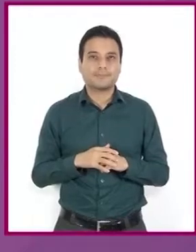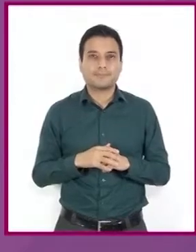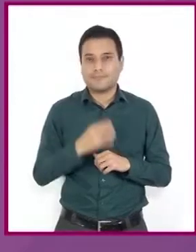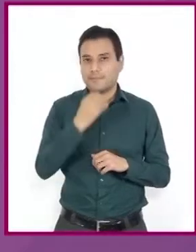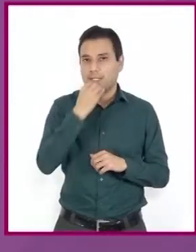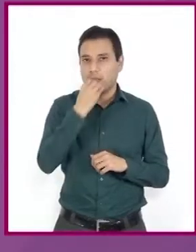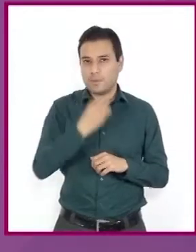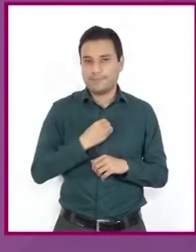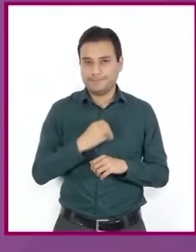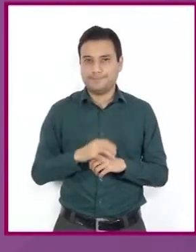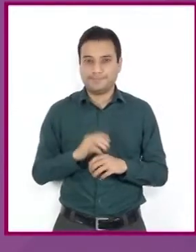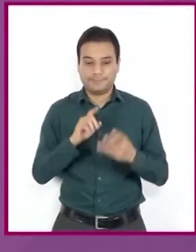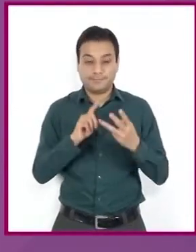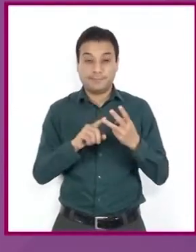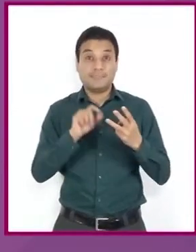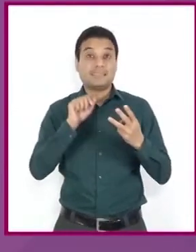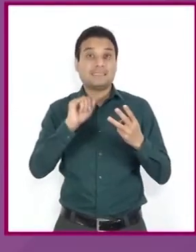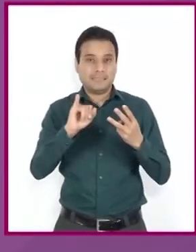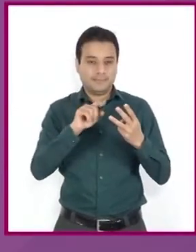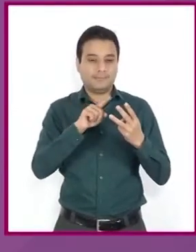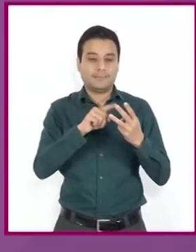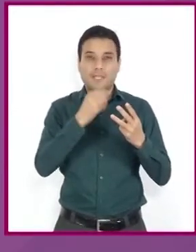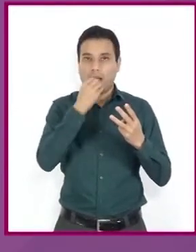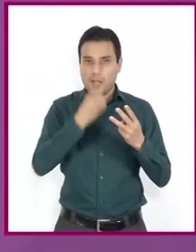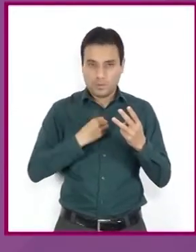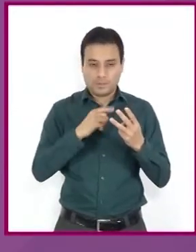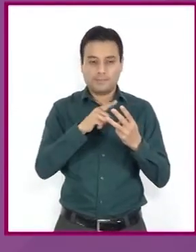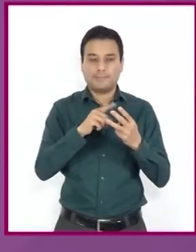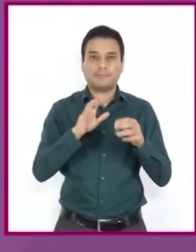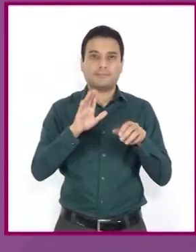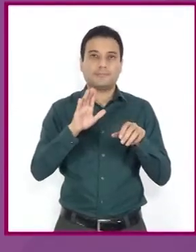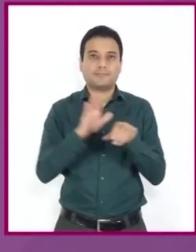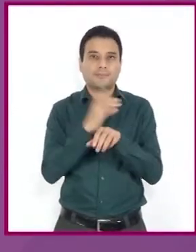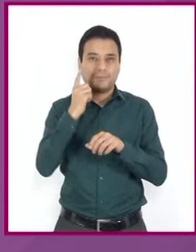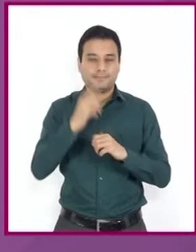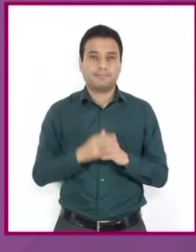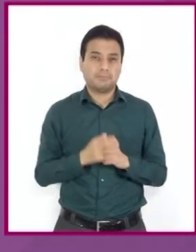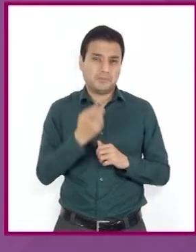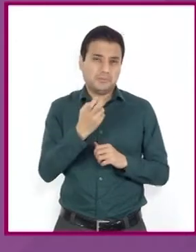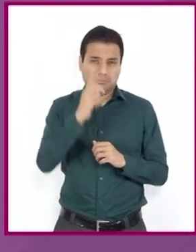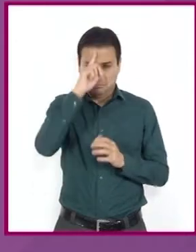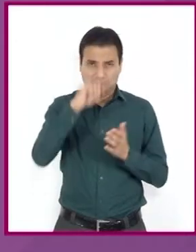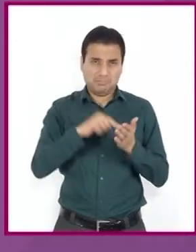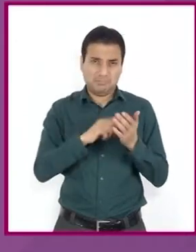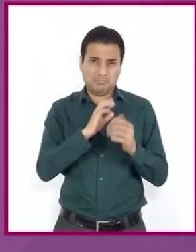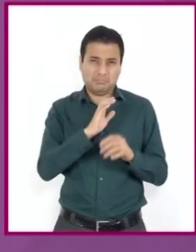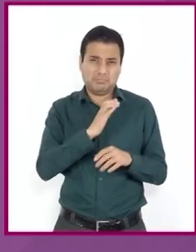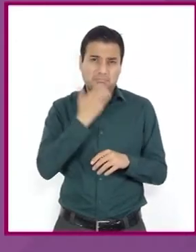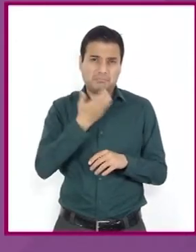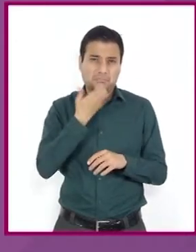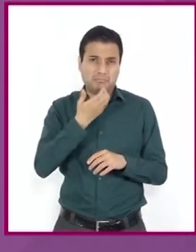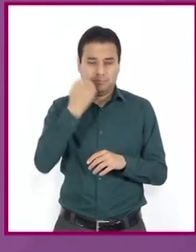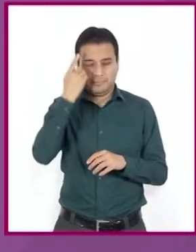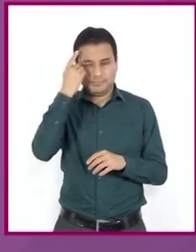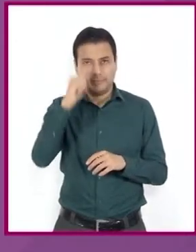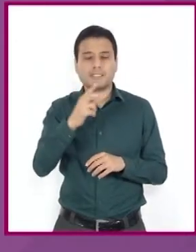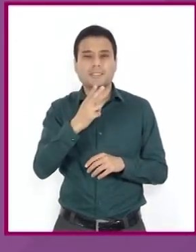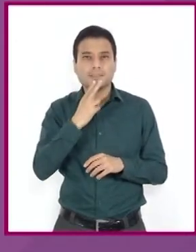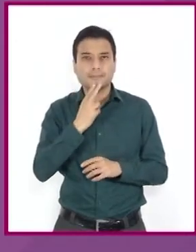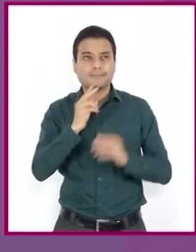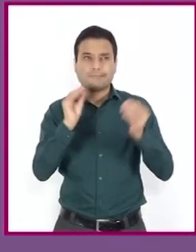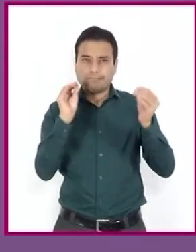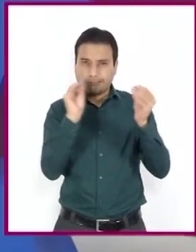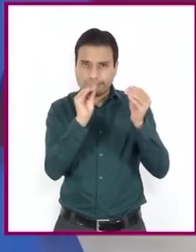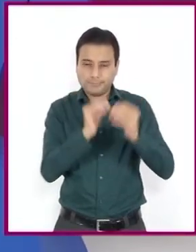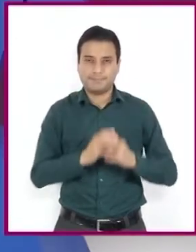aunque para el concesivo, me parece que son los nexos que sirven para argumentar mejor algunas